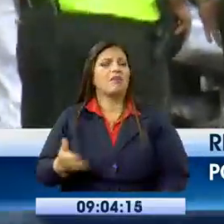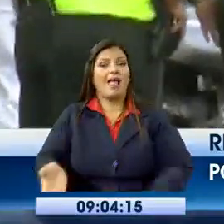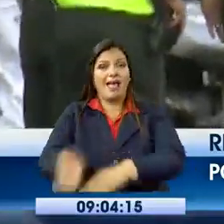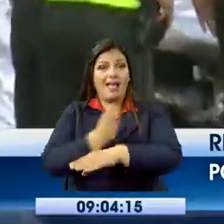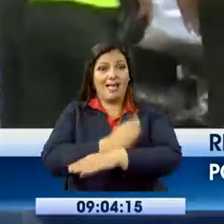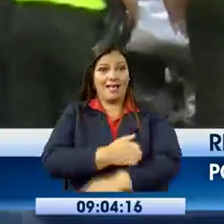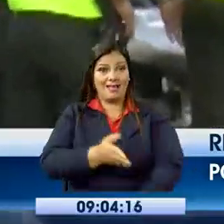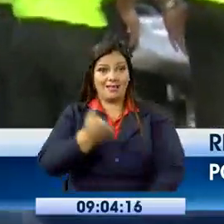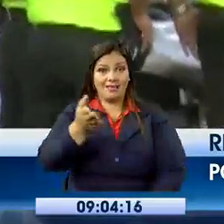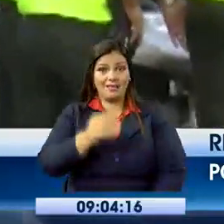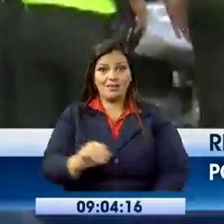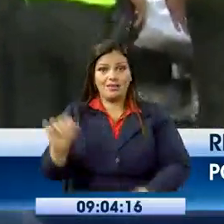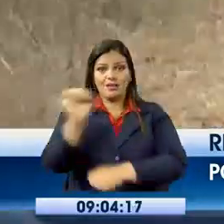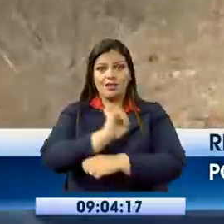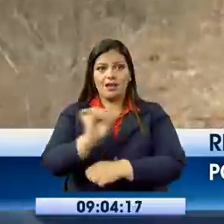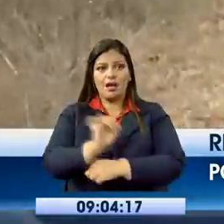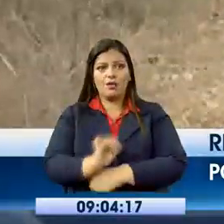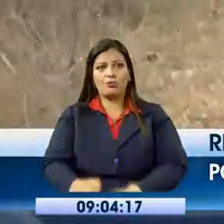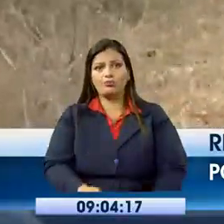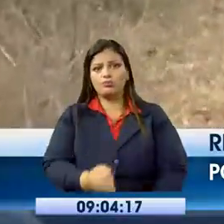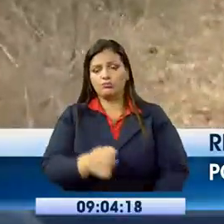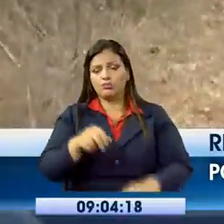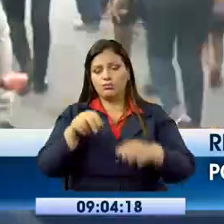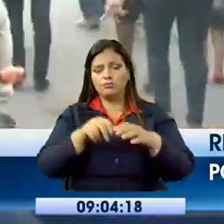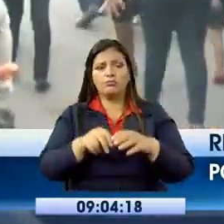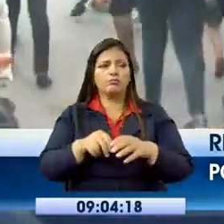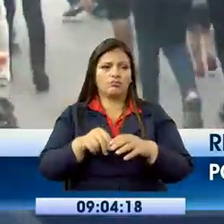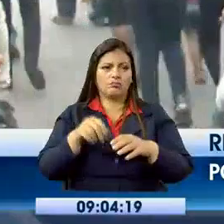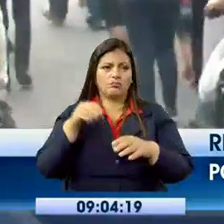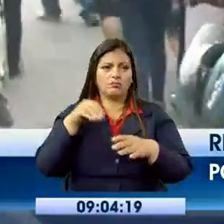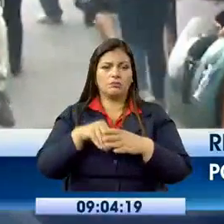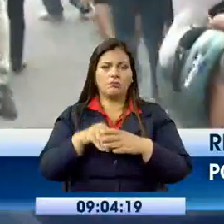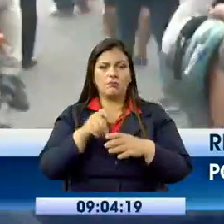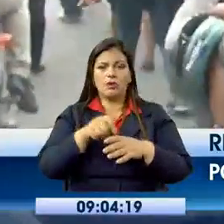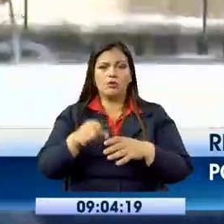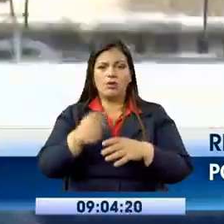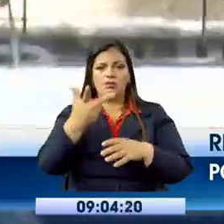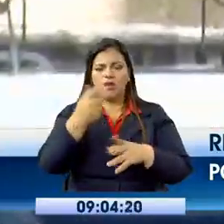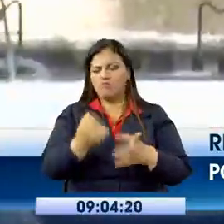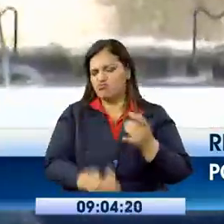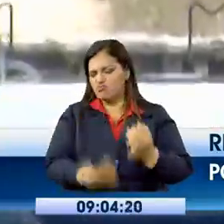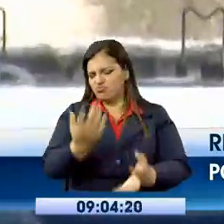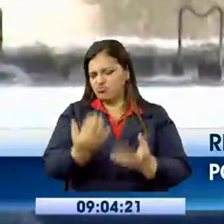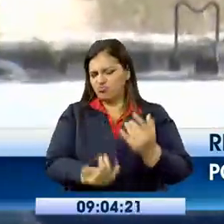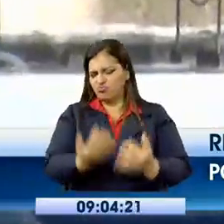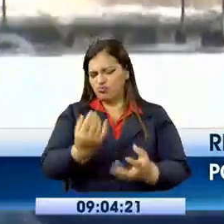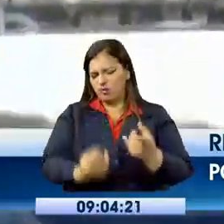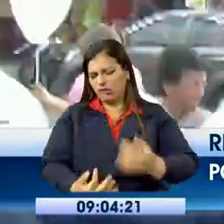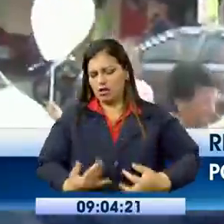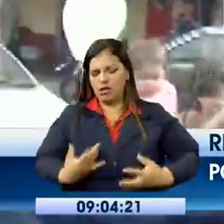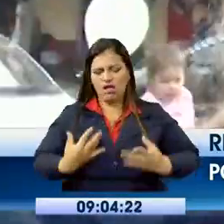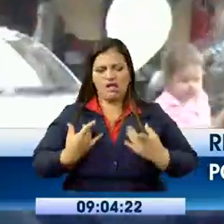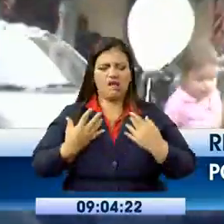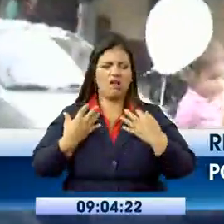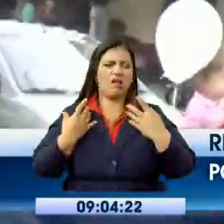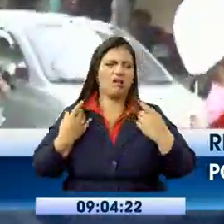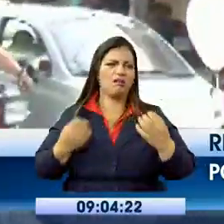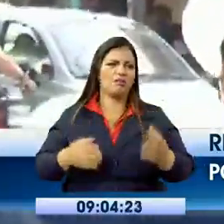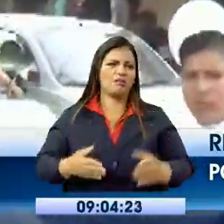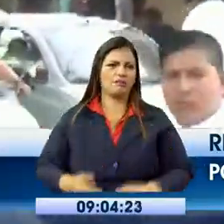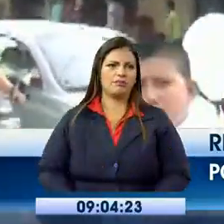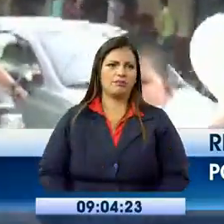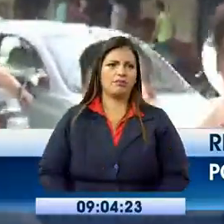que aparecieron calcinadas dentro de un vehículo. En el sitio Santa Rosa se llevó a cabo una nueva diligencia. Pues lo que todo el mundo